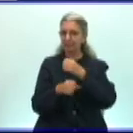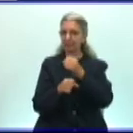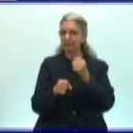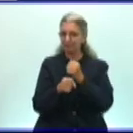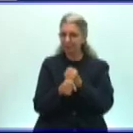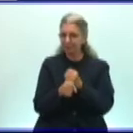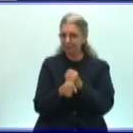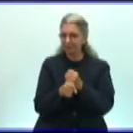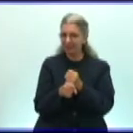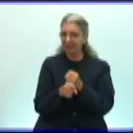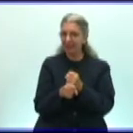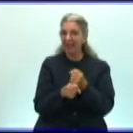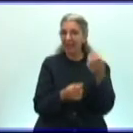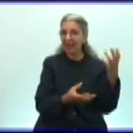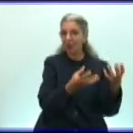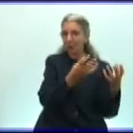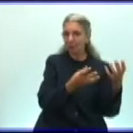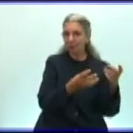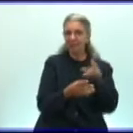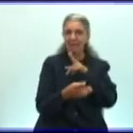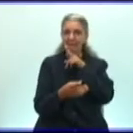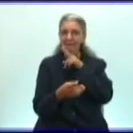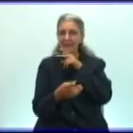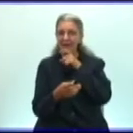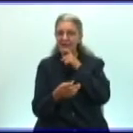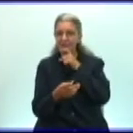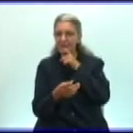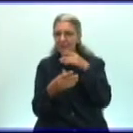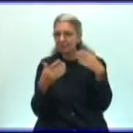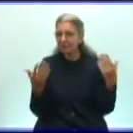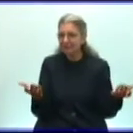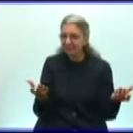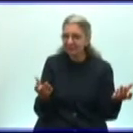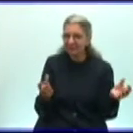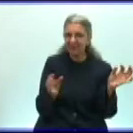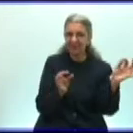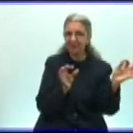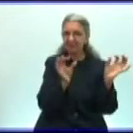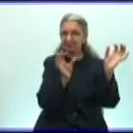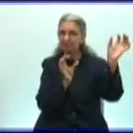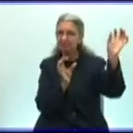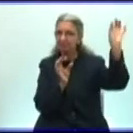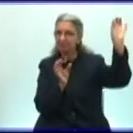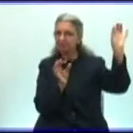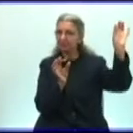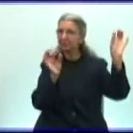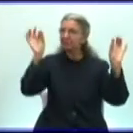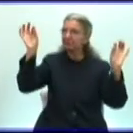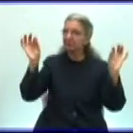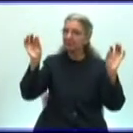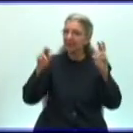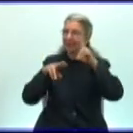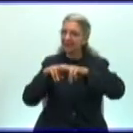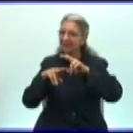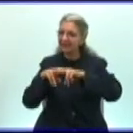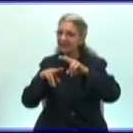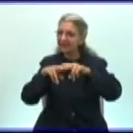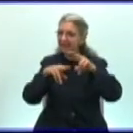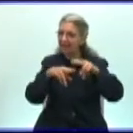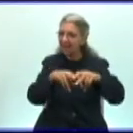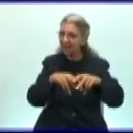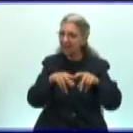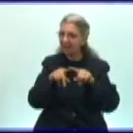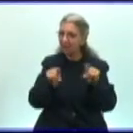de la cocina o del baño, ¿será el mismo tipo de conexión con la lámpara que tenemos en la sala, la que tienen en